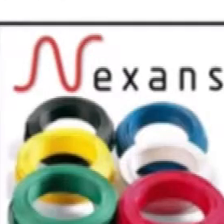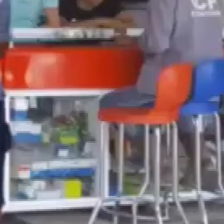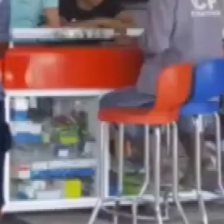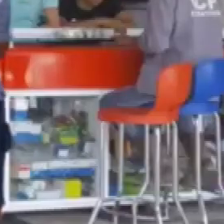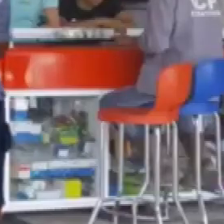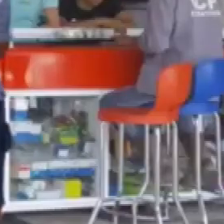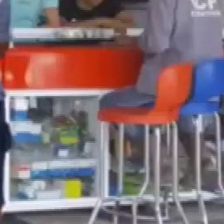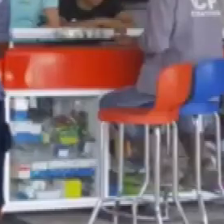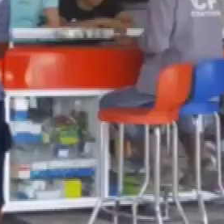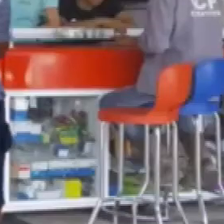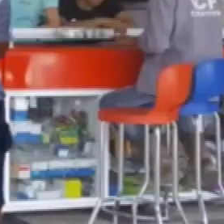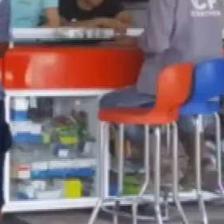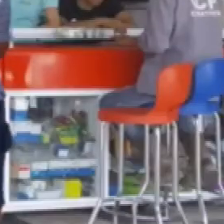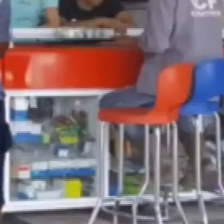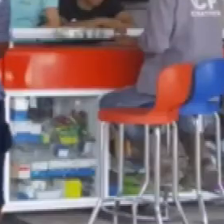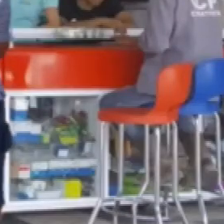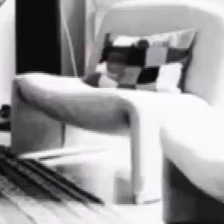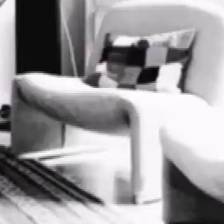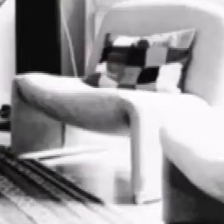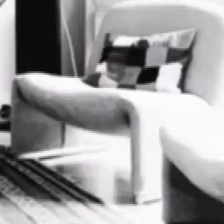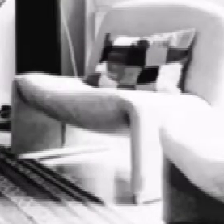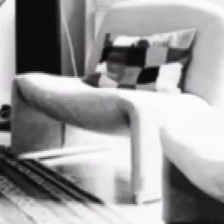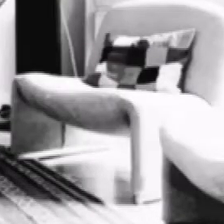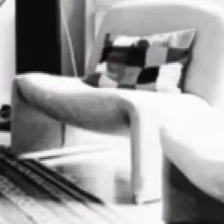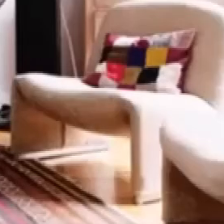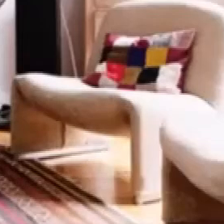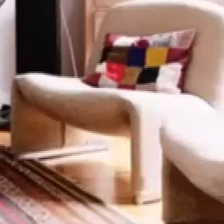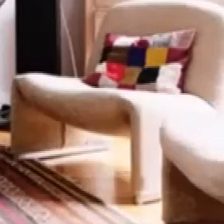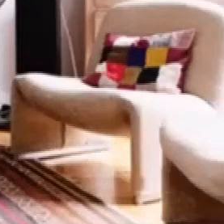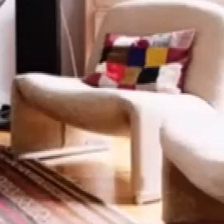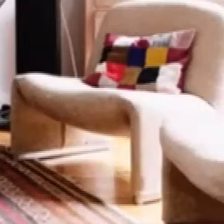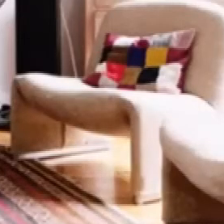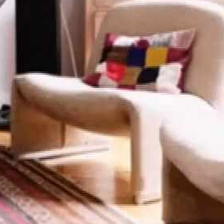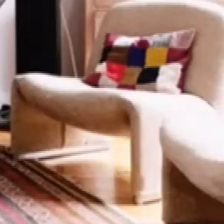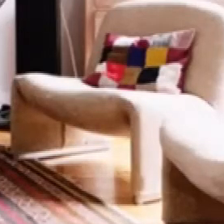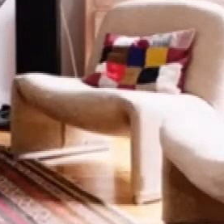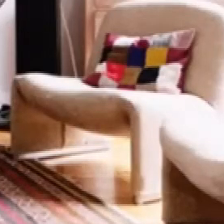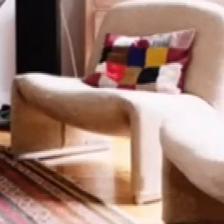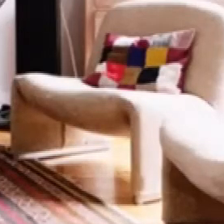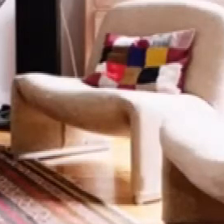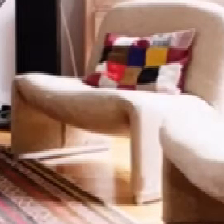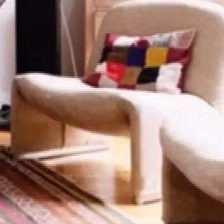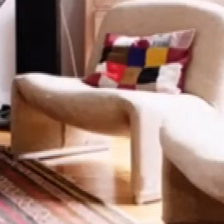calidad. En materiales eléctricos. Electrofer, ilumina tu vida.